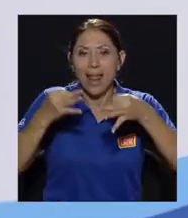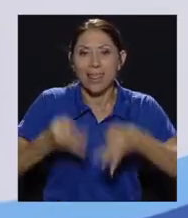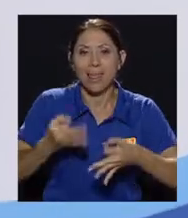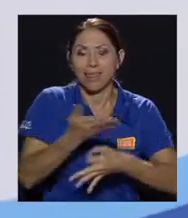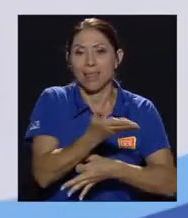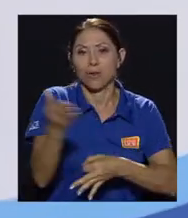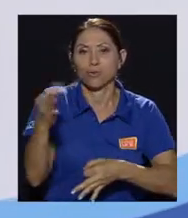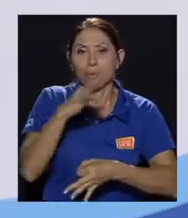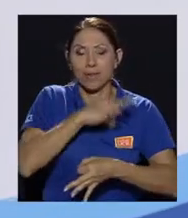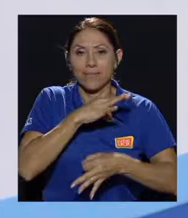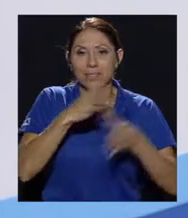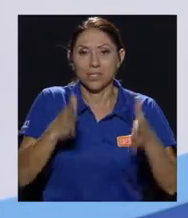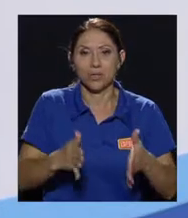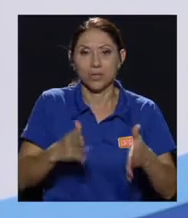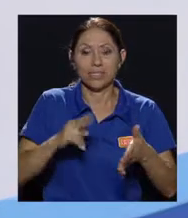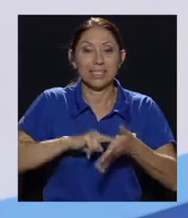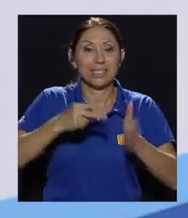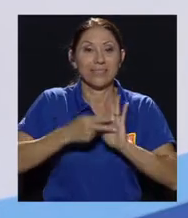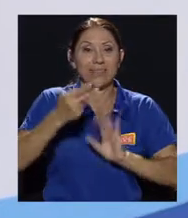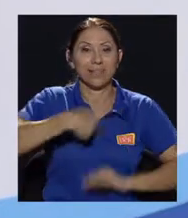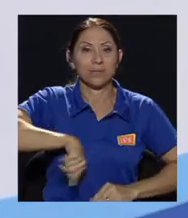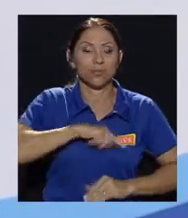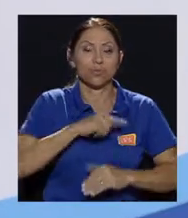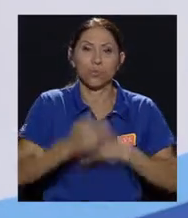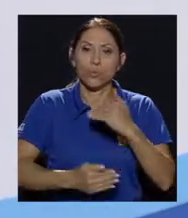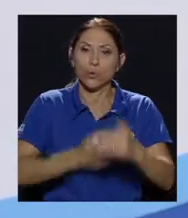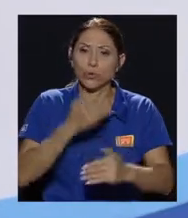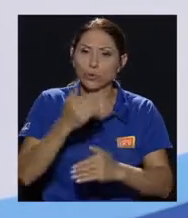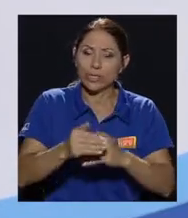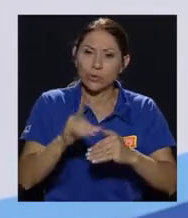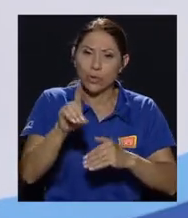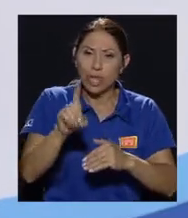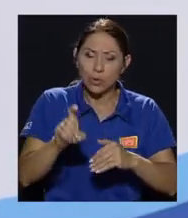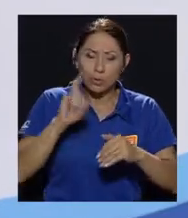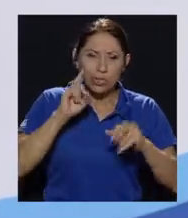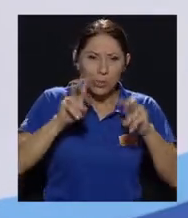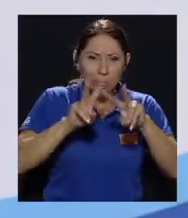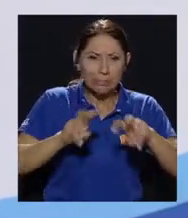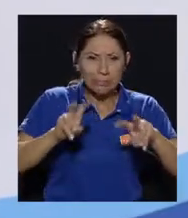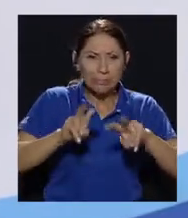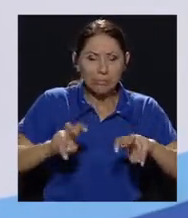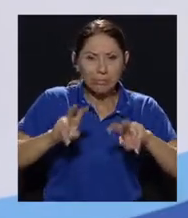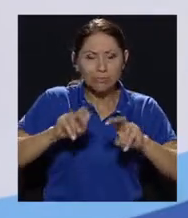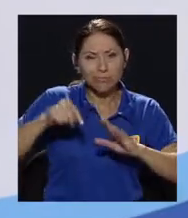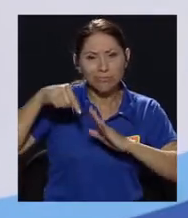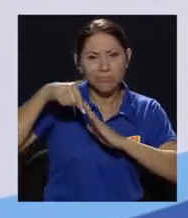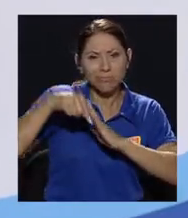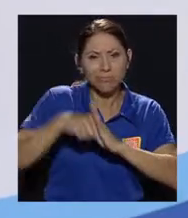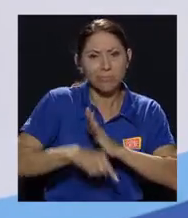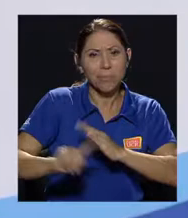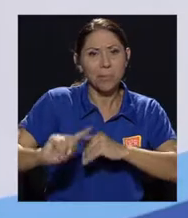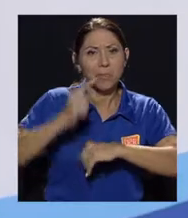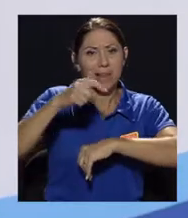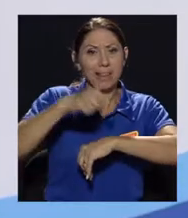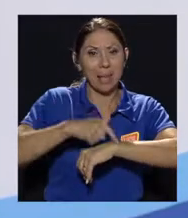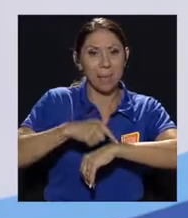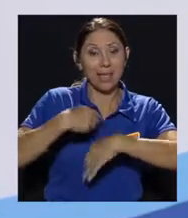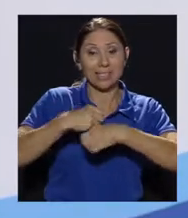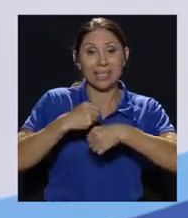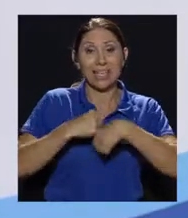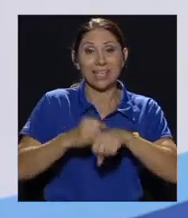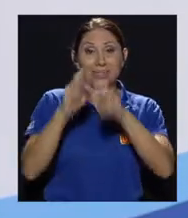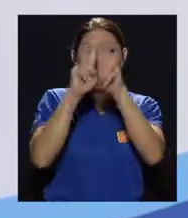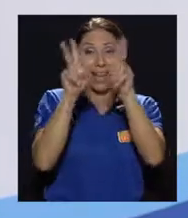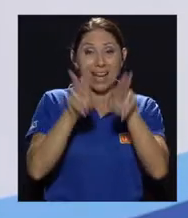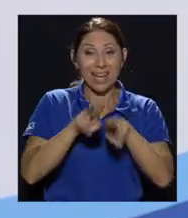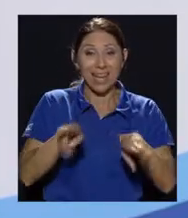que tuvimos que hacer un proceso diagnóstico exhaustivo. En la primera etapa se hizo un diagnóstico en línea que llegó